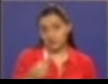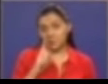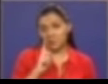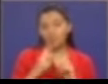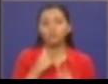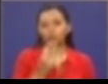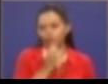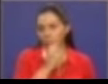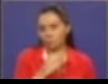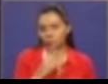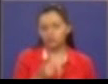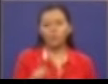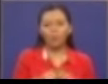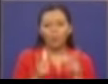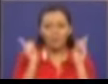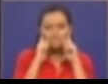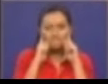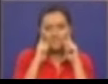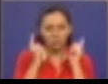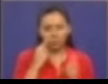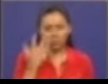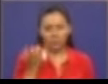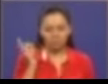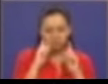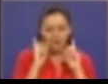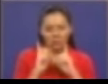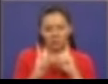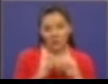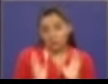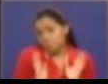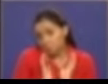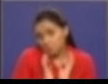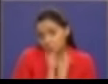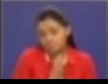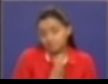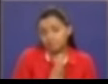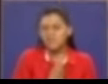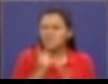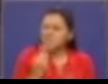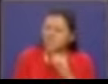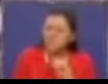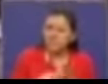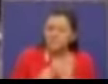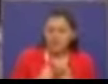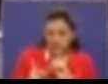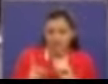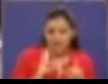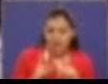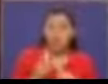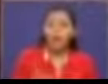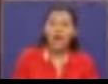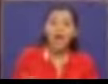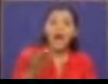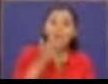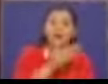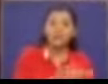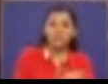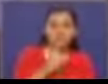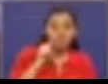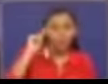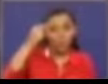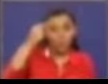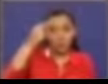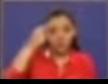poniéndose corchos en los oídos. ¿Pero qué entenderán por diálogo los socialcristianos? Quizá aquellos diálogos que siendo